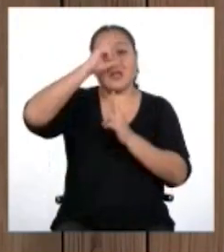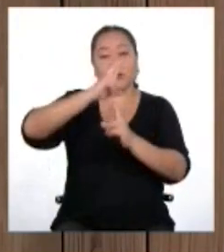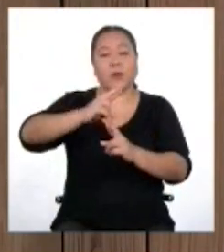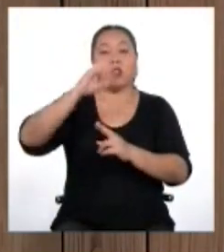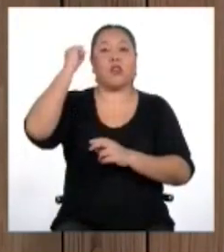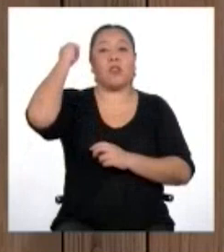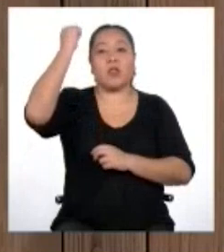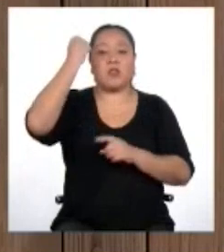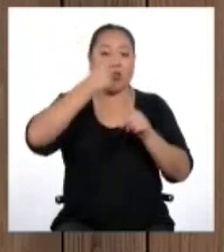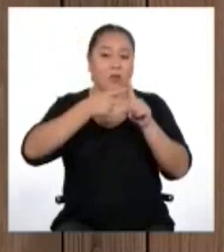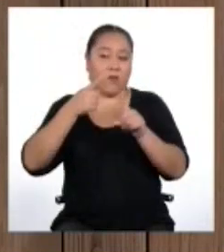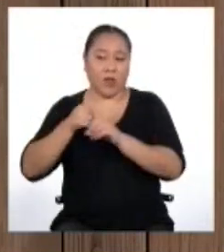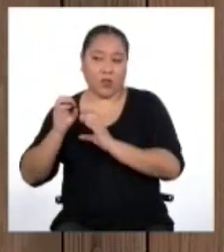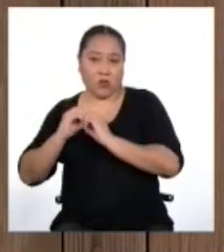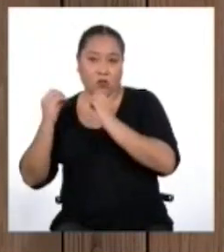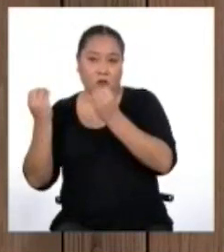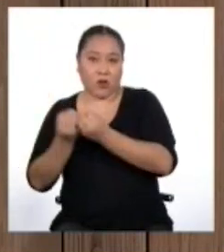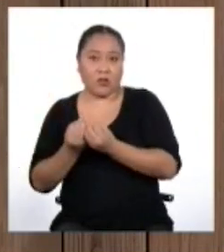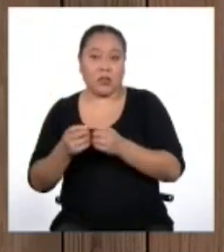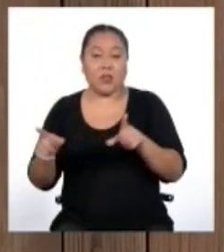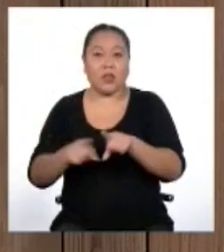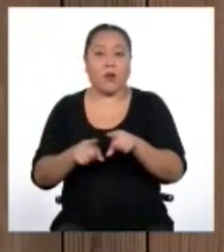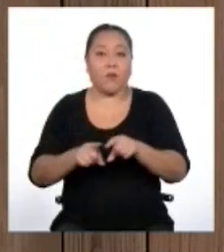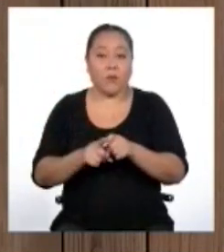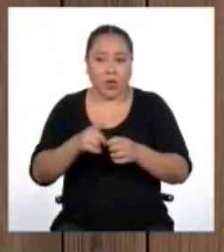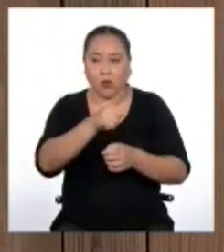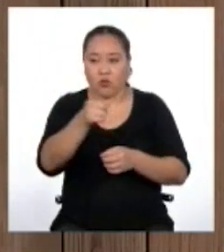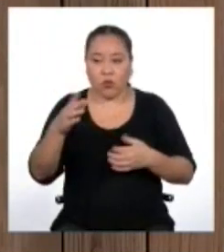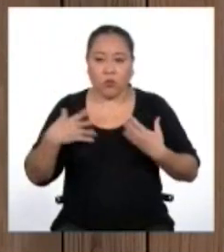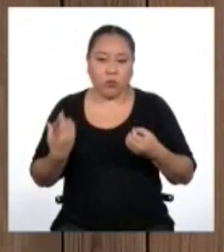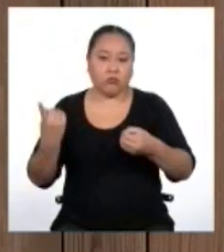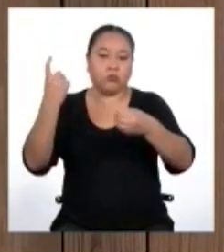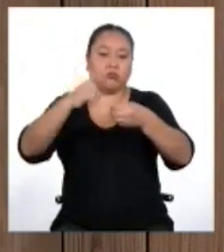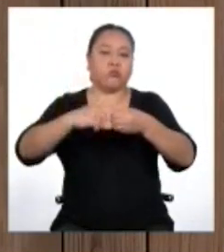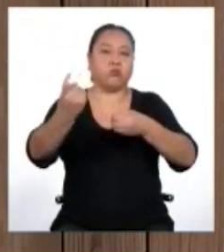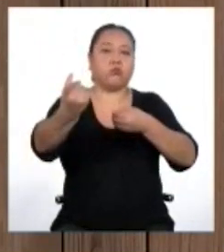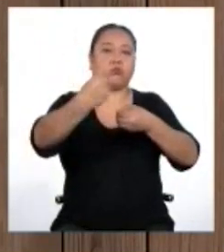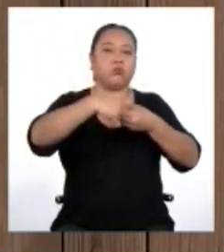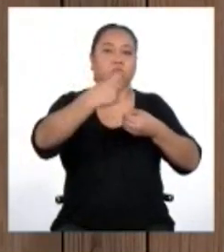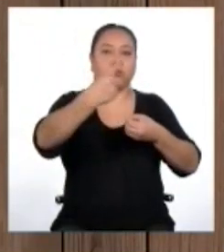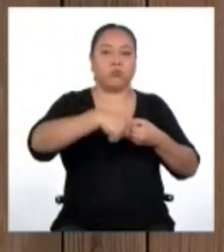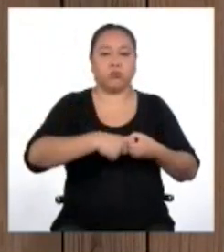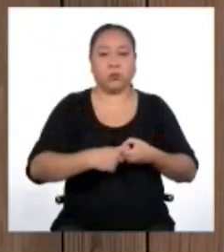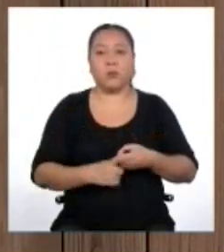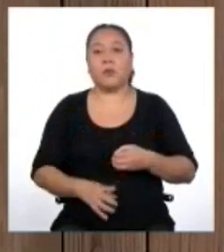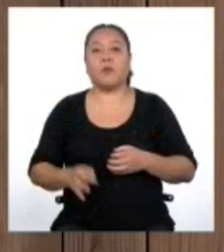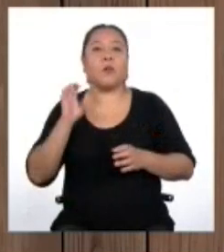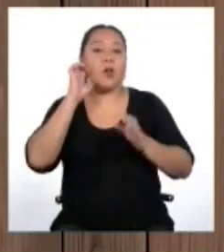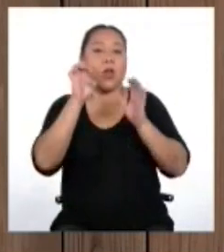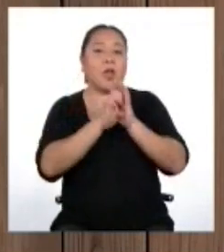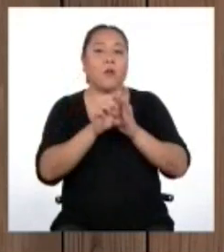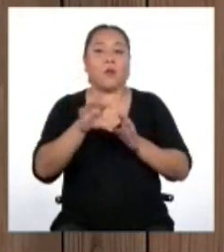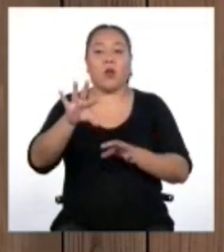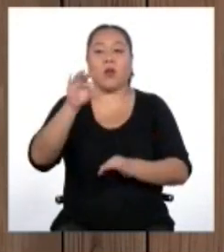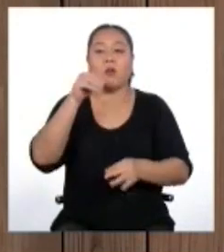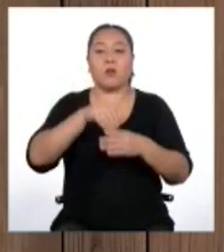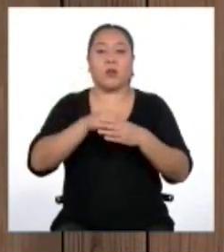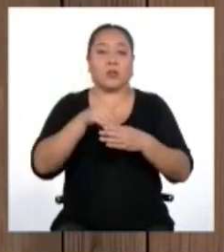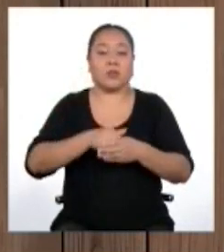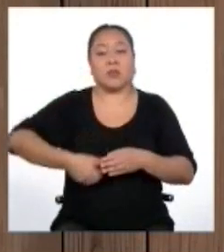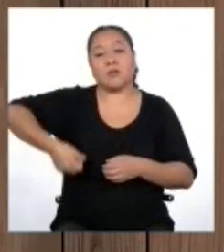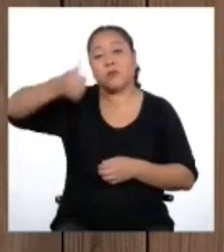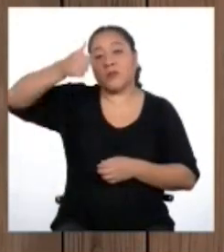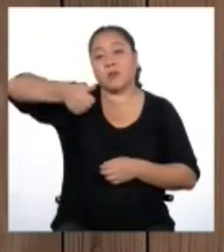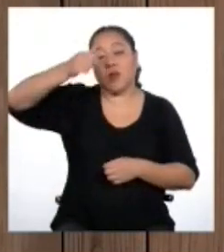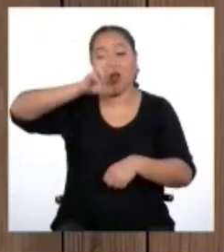diversas instituciones, también genera espacio de participación ciudadana en mecanismos como las elecciones de las